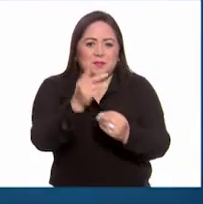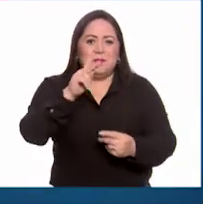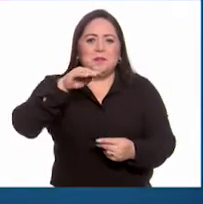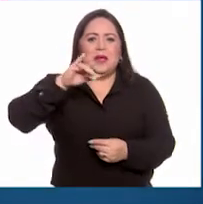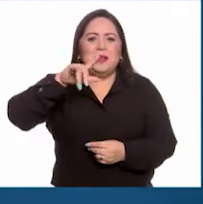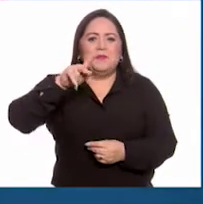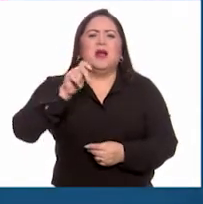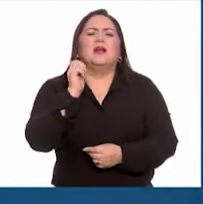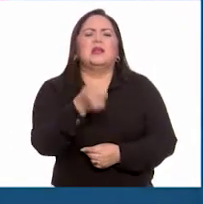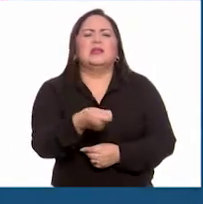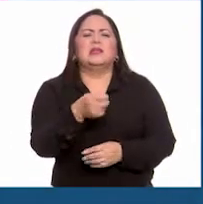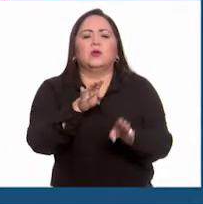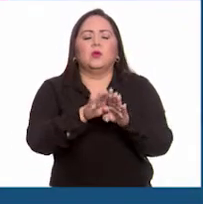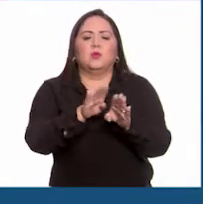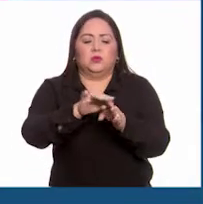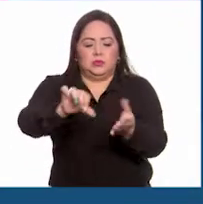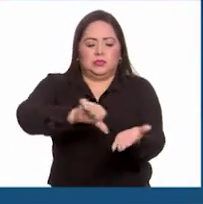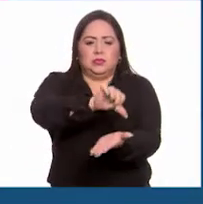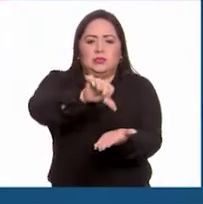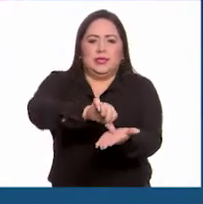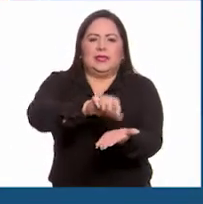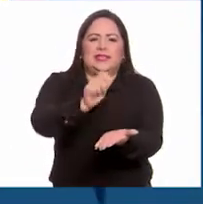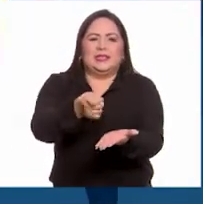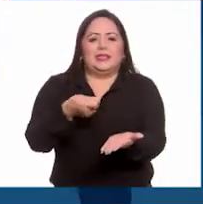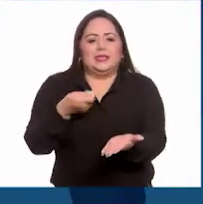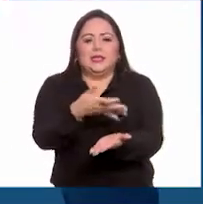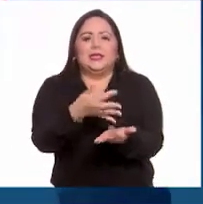cual representa el centro de la tierra.